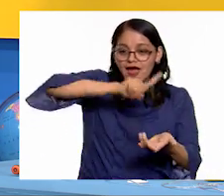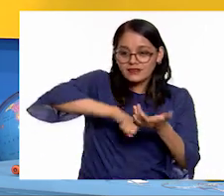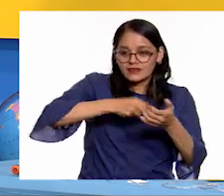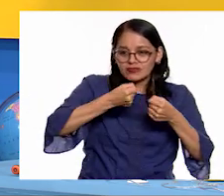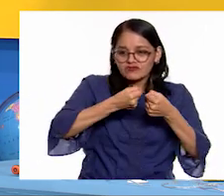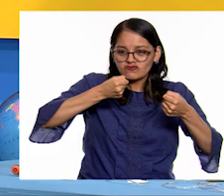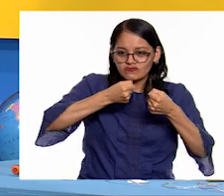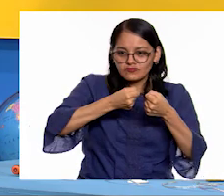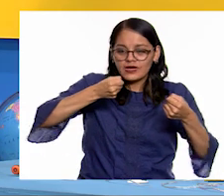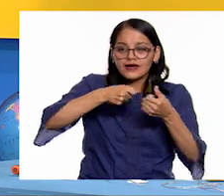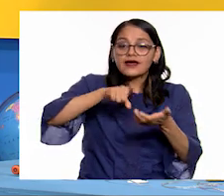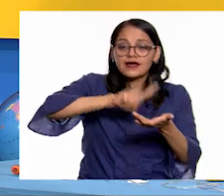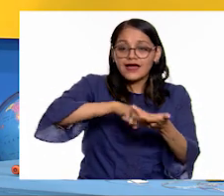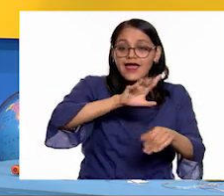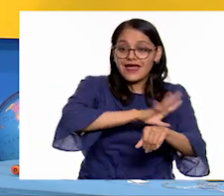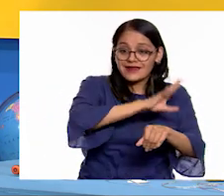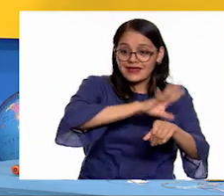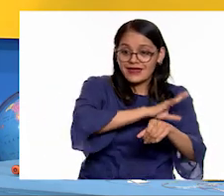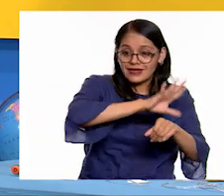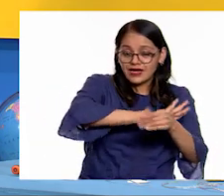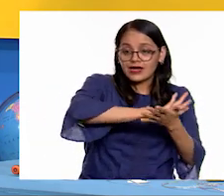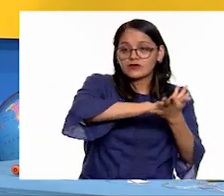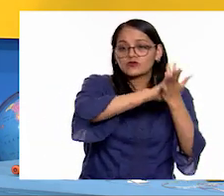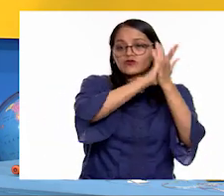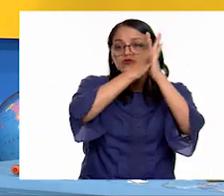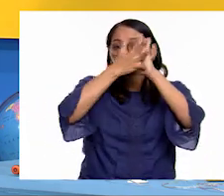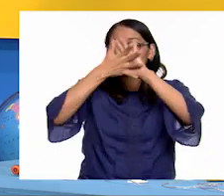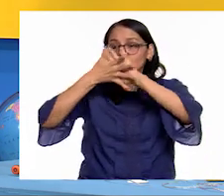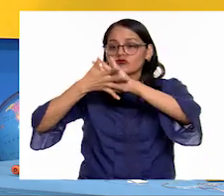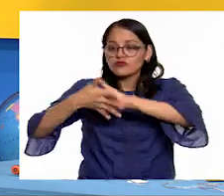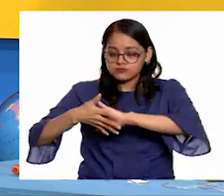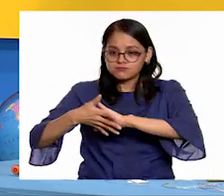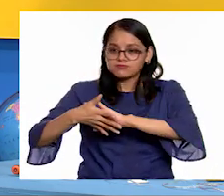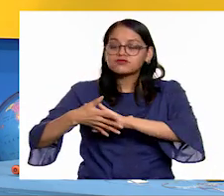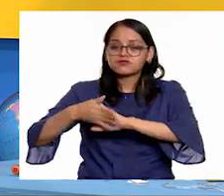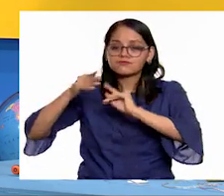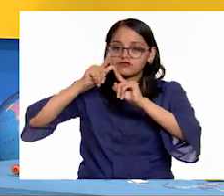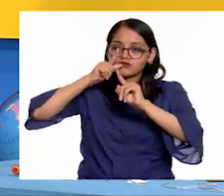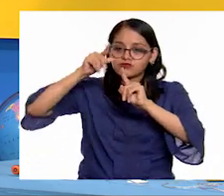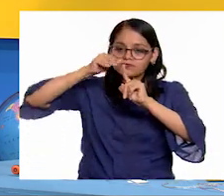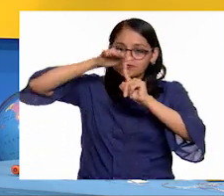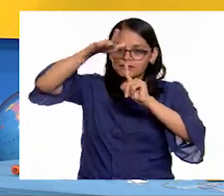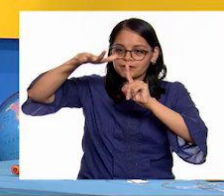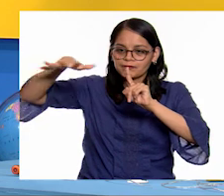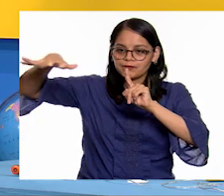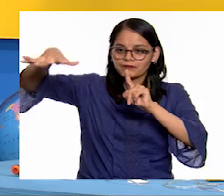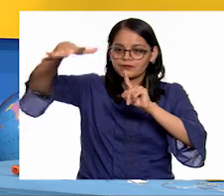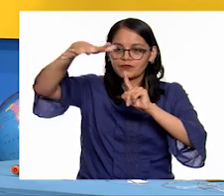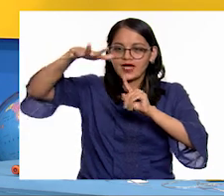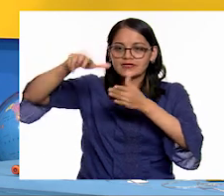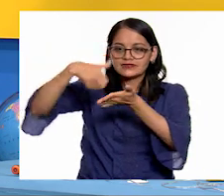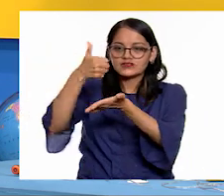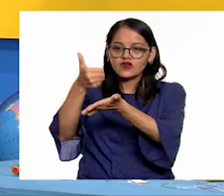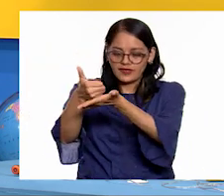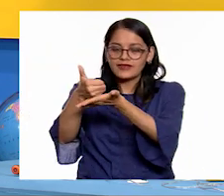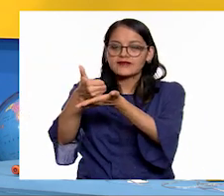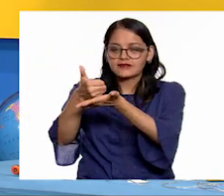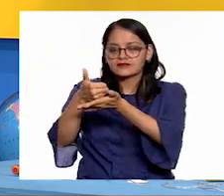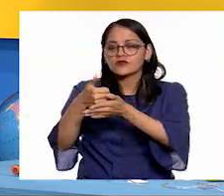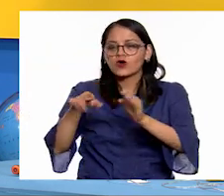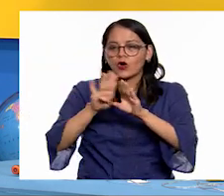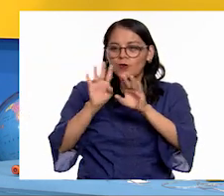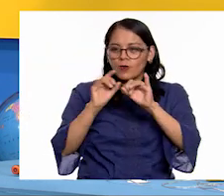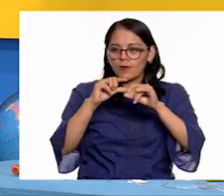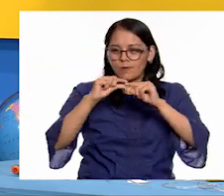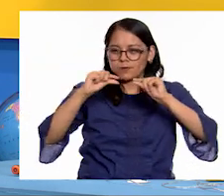energía del movimiento en energía eléctrica para que puedan ser llevadas a las ciudades a través de